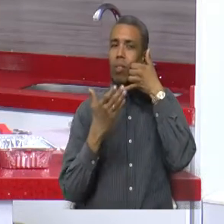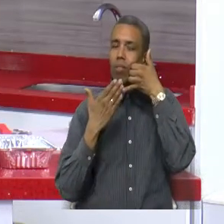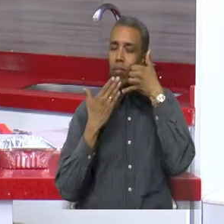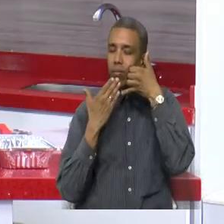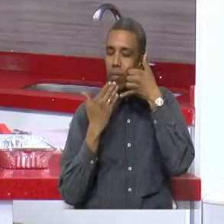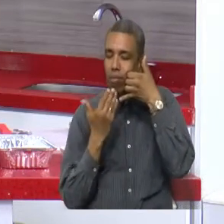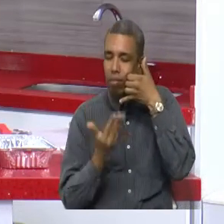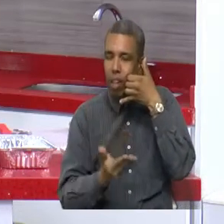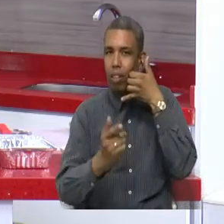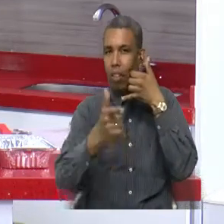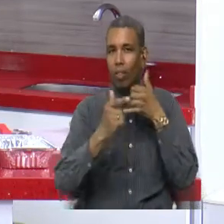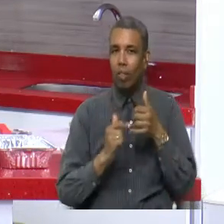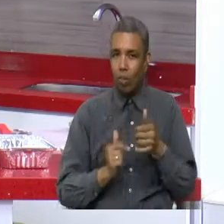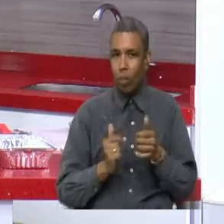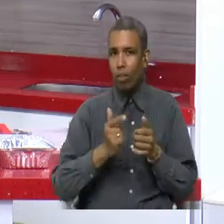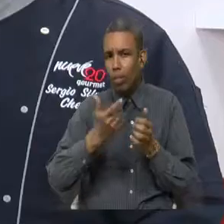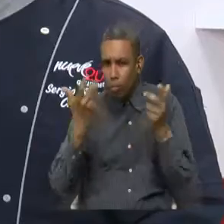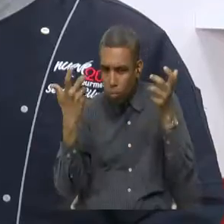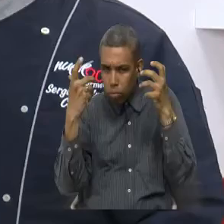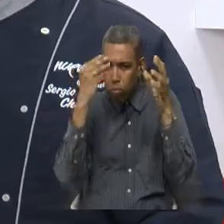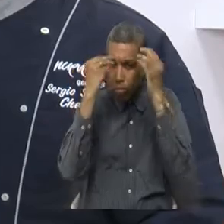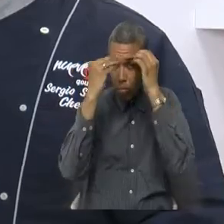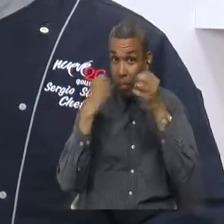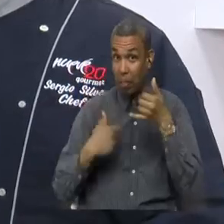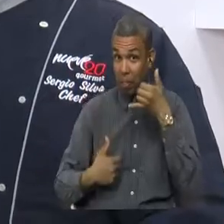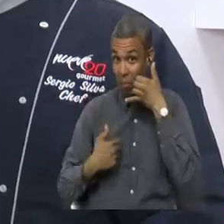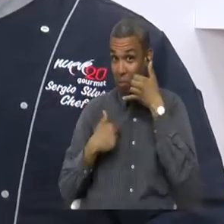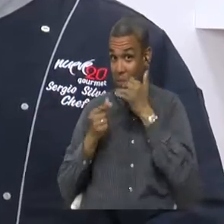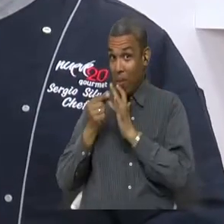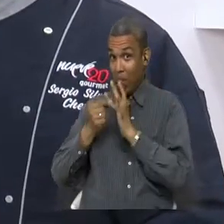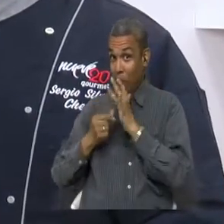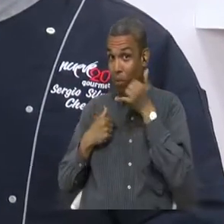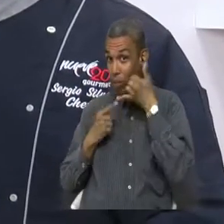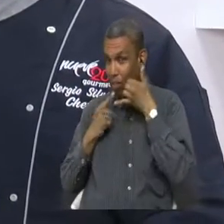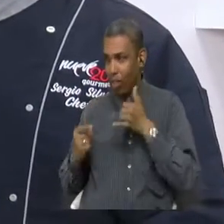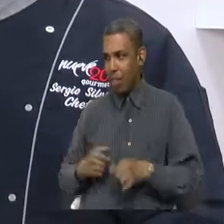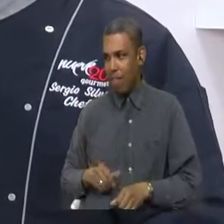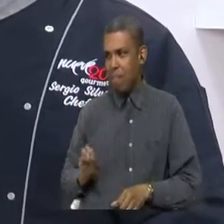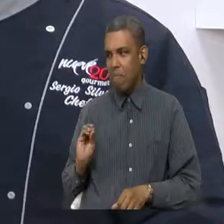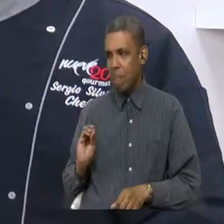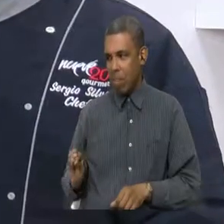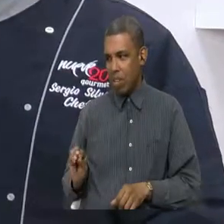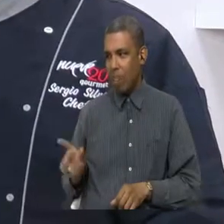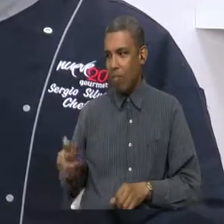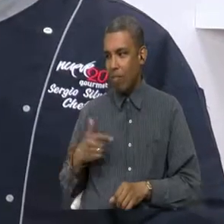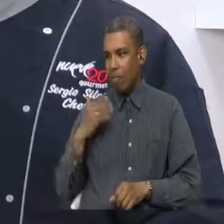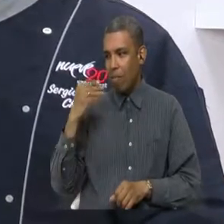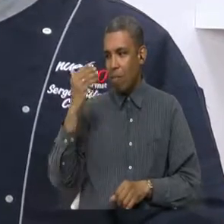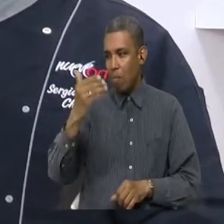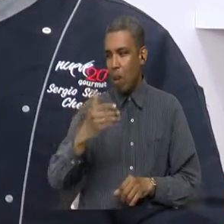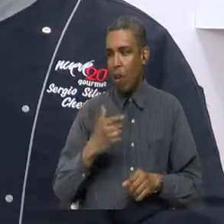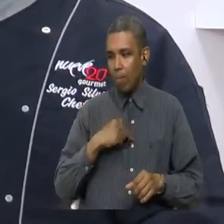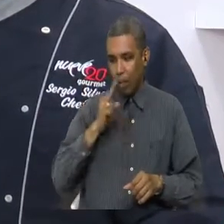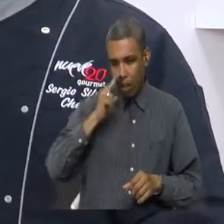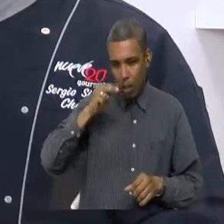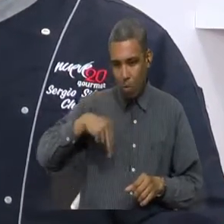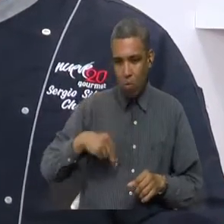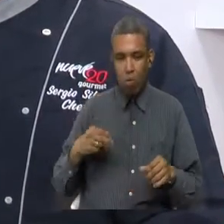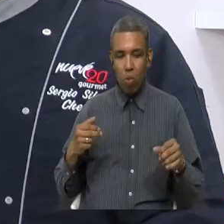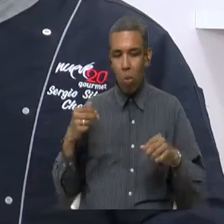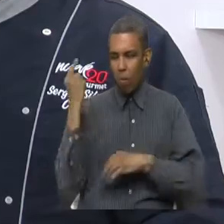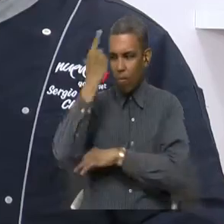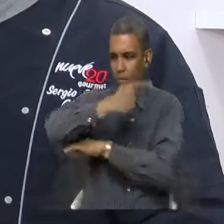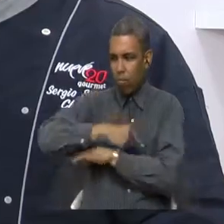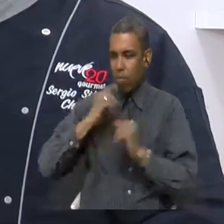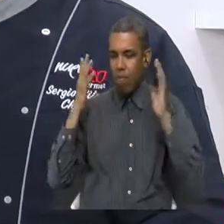Y ya le dije a mi esposo que el día del padre lo voy a llevar a comer allá. Y muchas gracias, que Dios los bendiga y que Dios me les multiplique